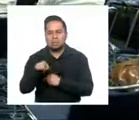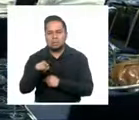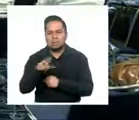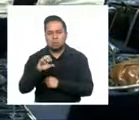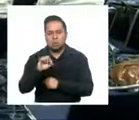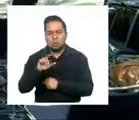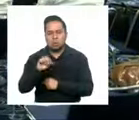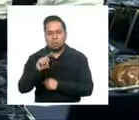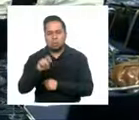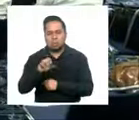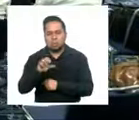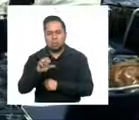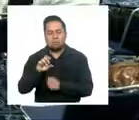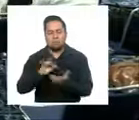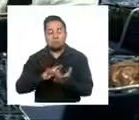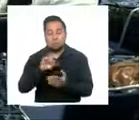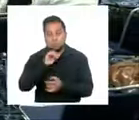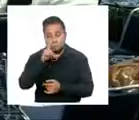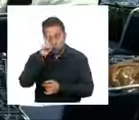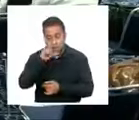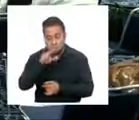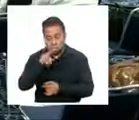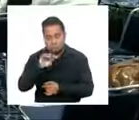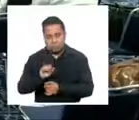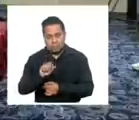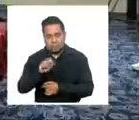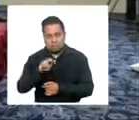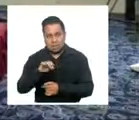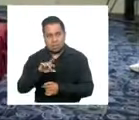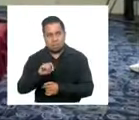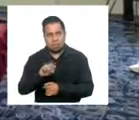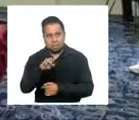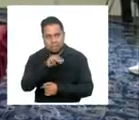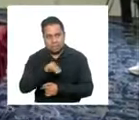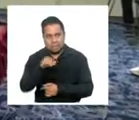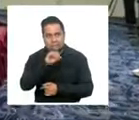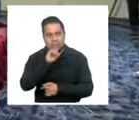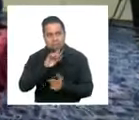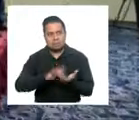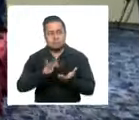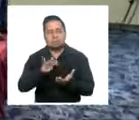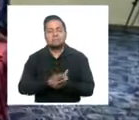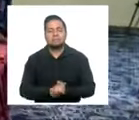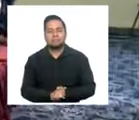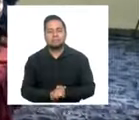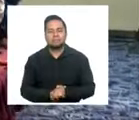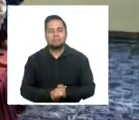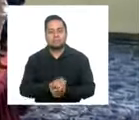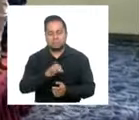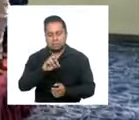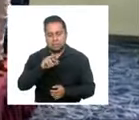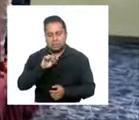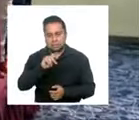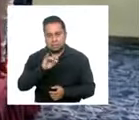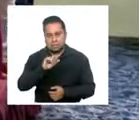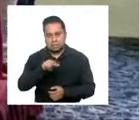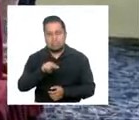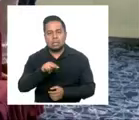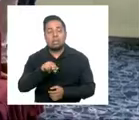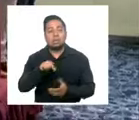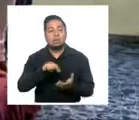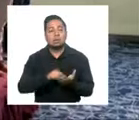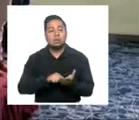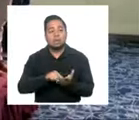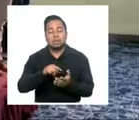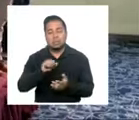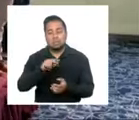de Colotepec, muchas gracias, a Luis Armando de Mitla, muchas gracias, a Cristian Pérez de San Miguel